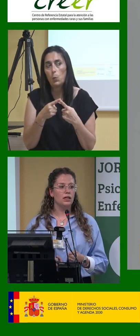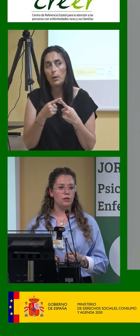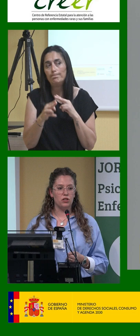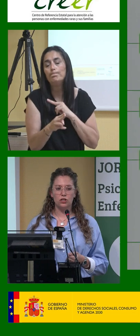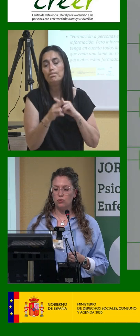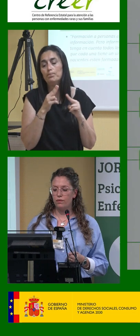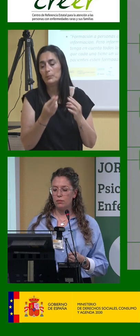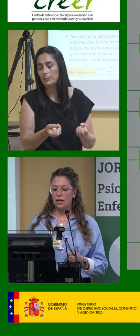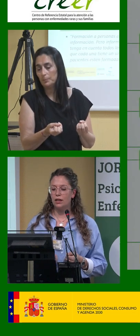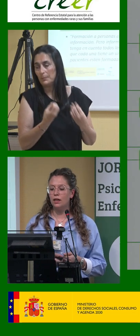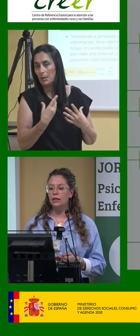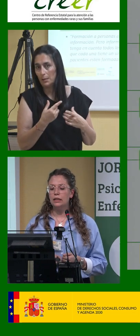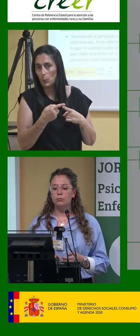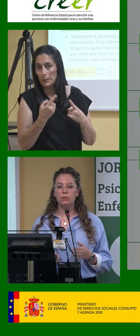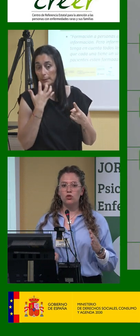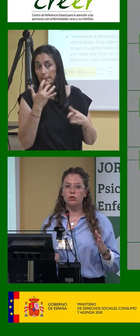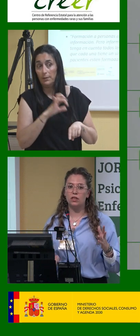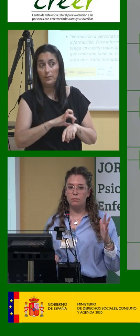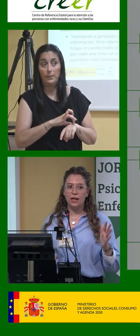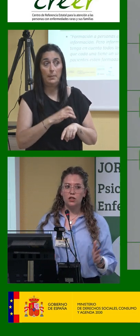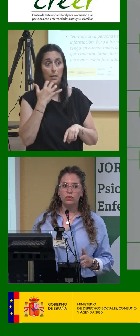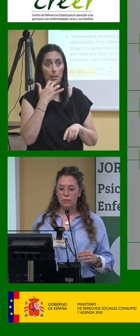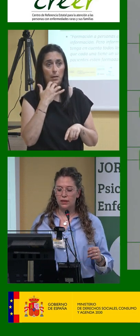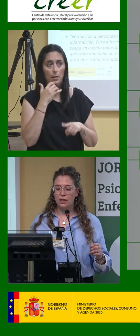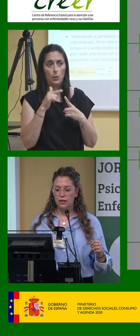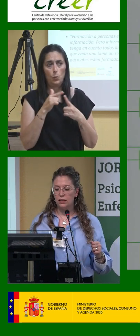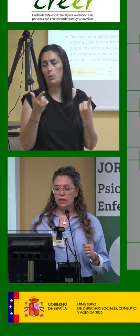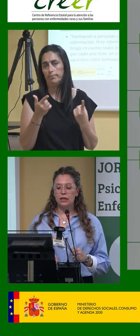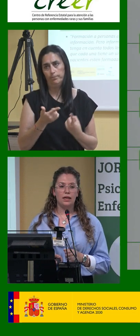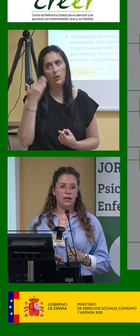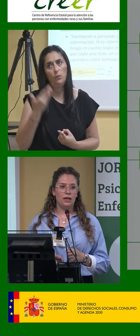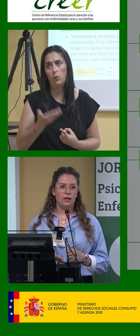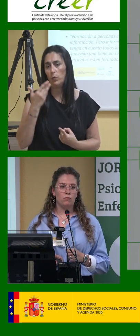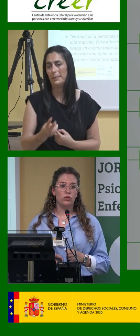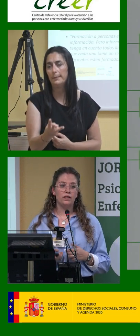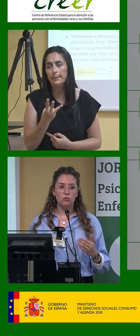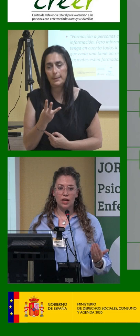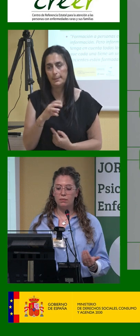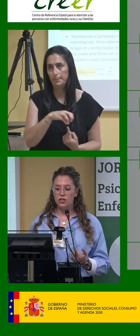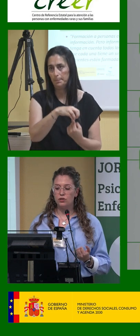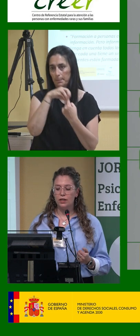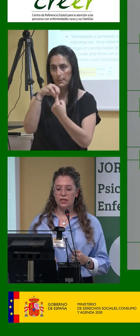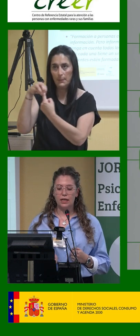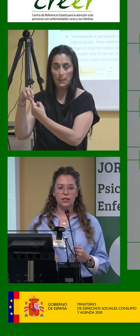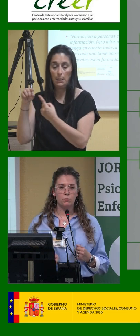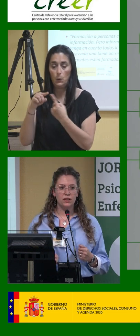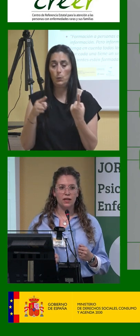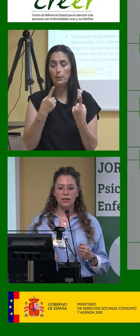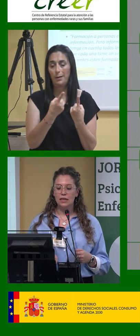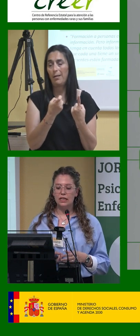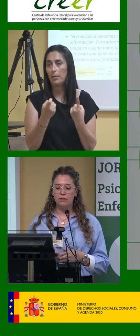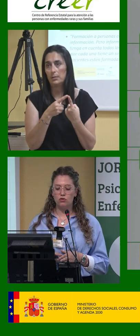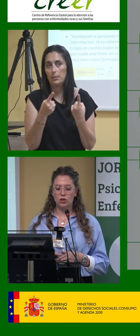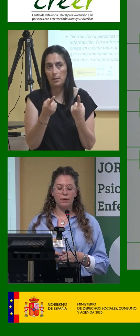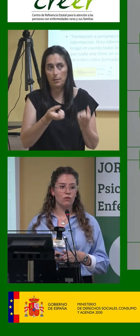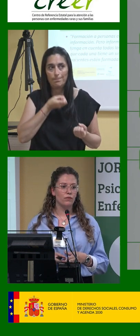expresaban las personas con una enfermedad rara, vemos tres pilares fundamentales. Utilizamos la dimensión de necesidades